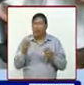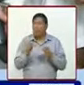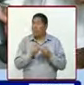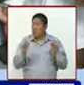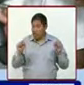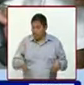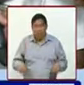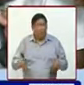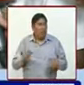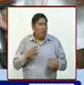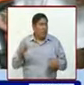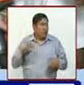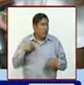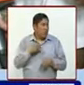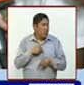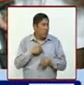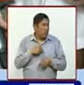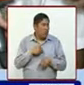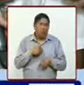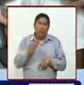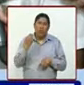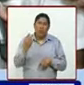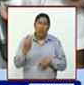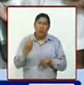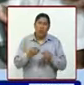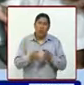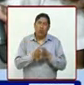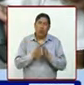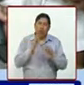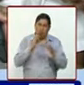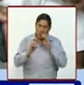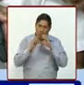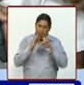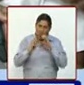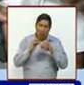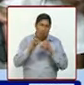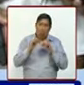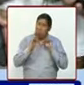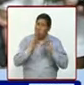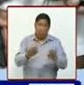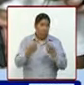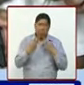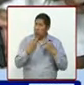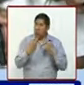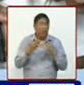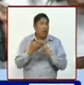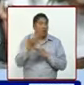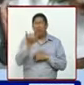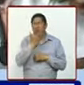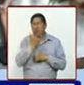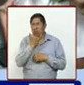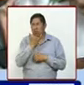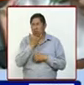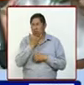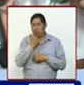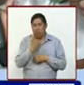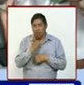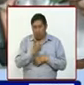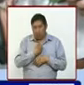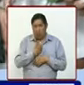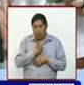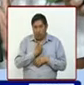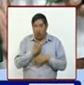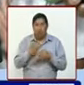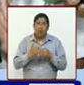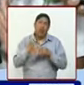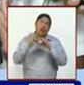sistema. Nosotros cursamos dos solicitudes de comunicación que no fue respondida, que fue a través de un error involuntario que